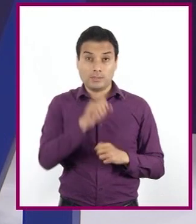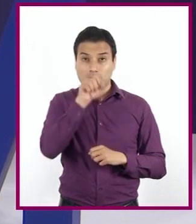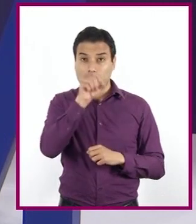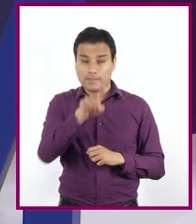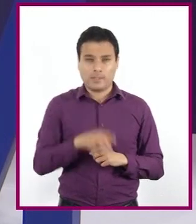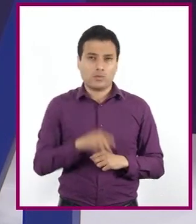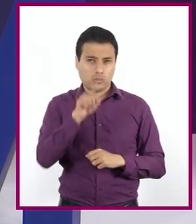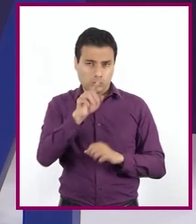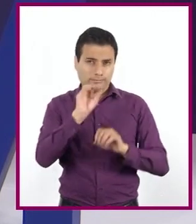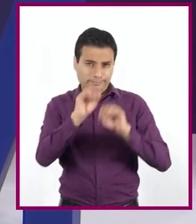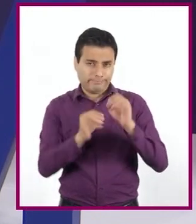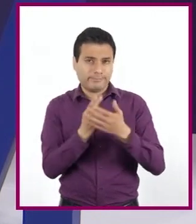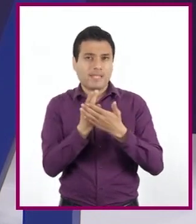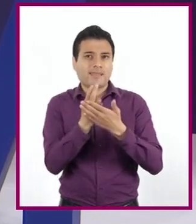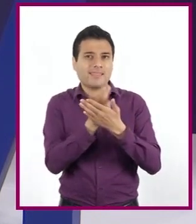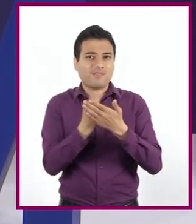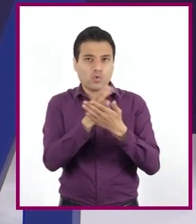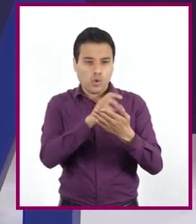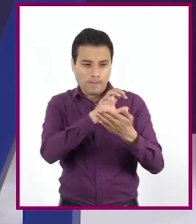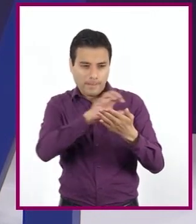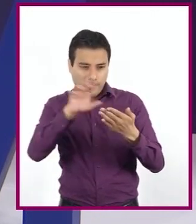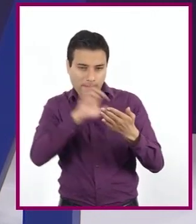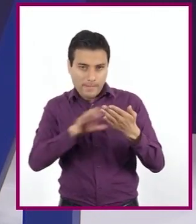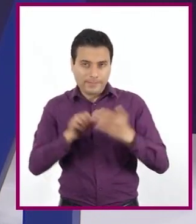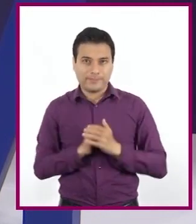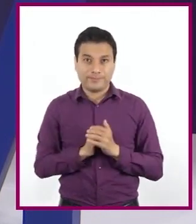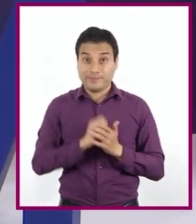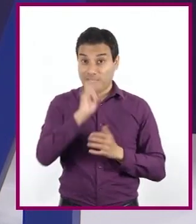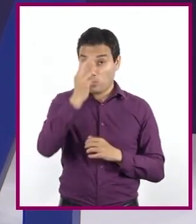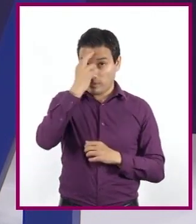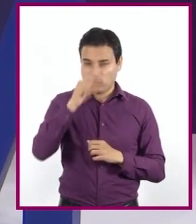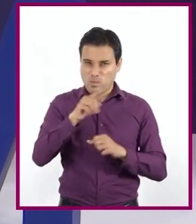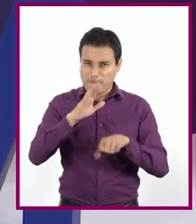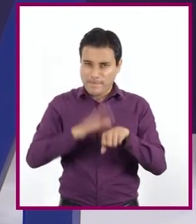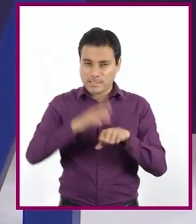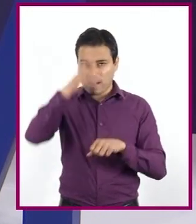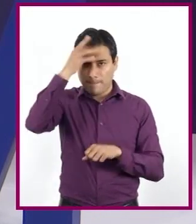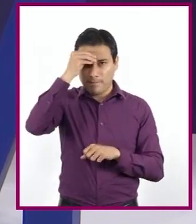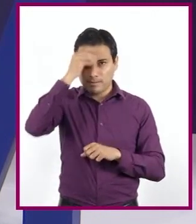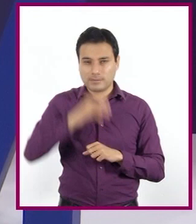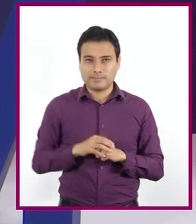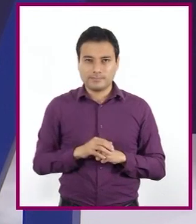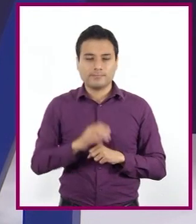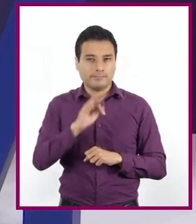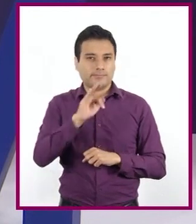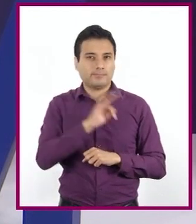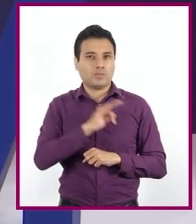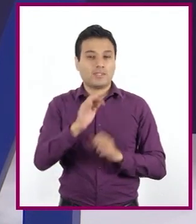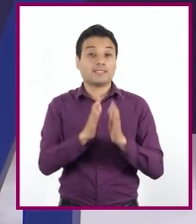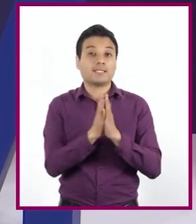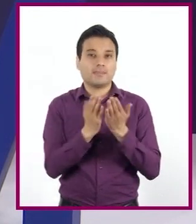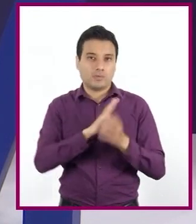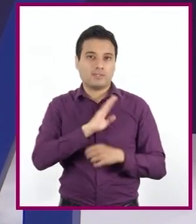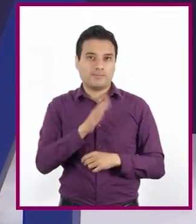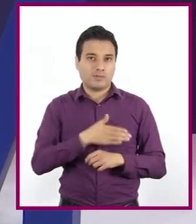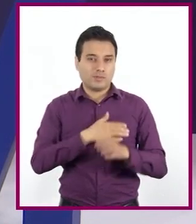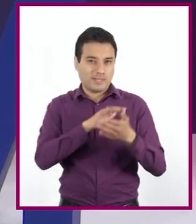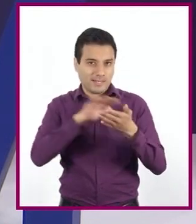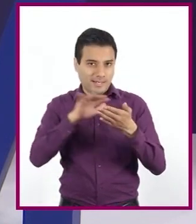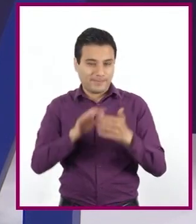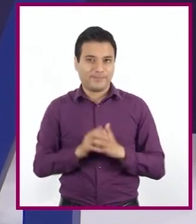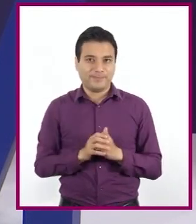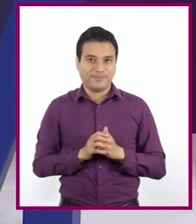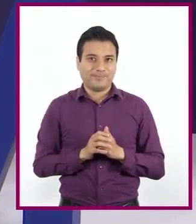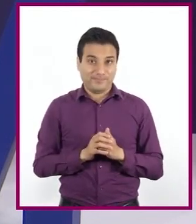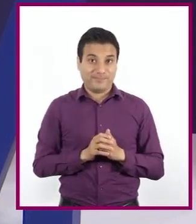de un storyboard. No olviden que para fortalecer sus conocimientos pueden acudir a su libro de texto.